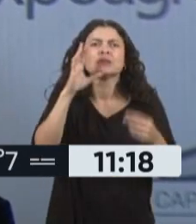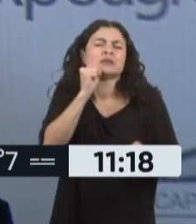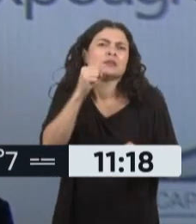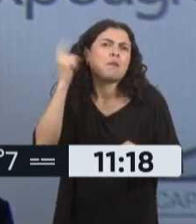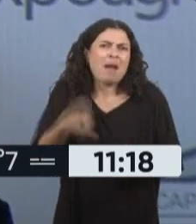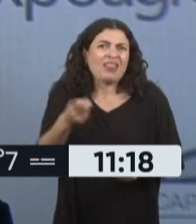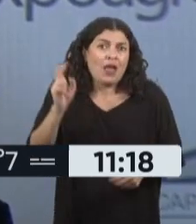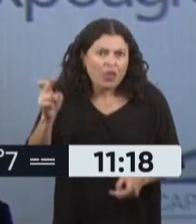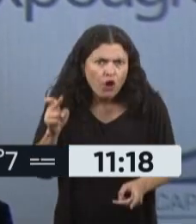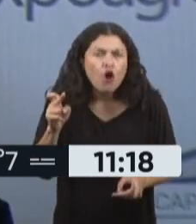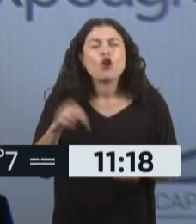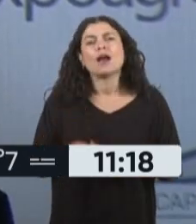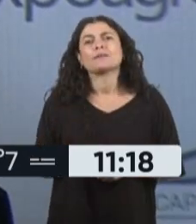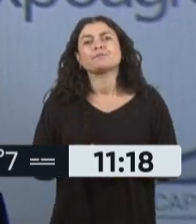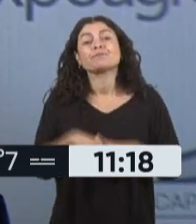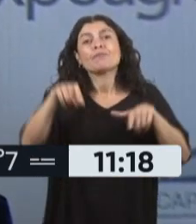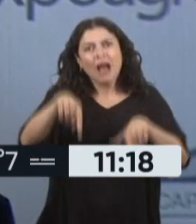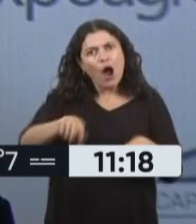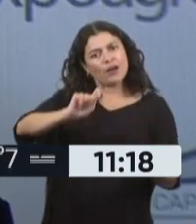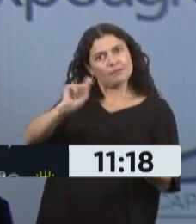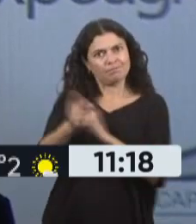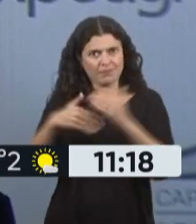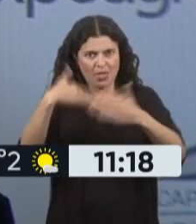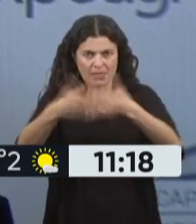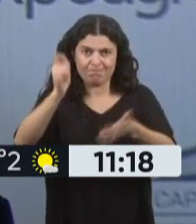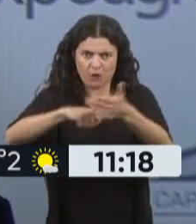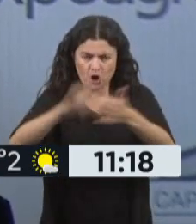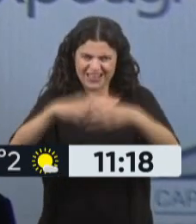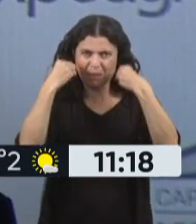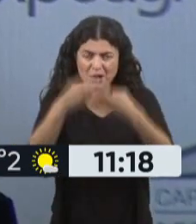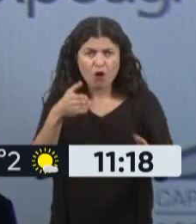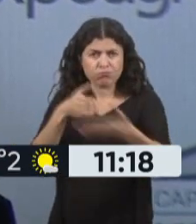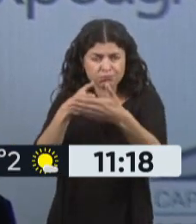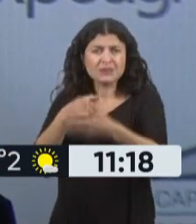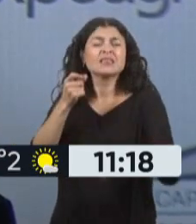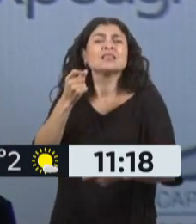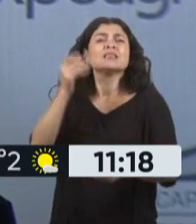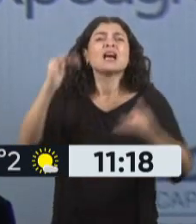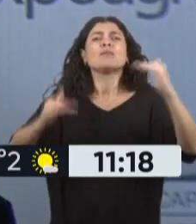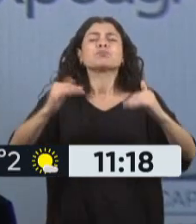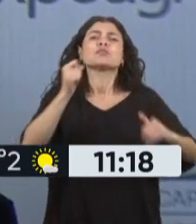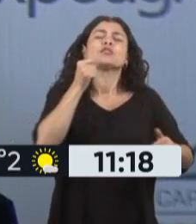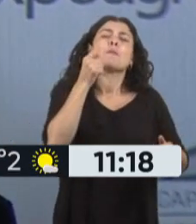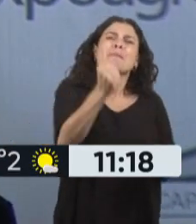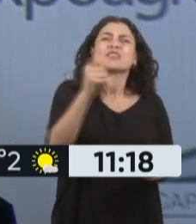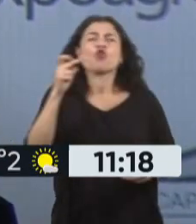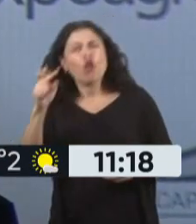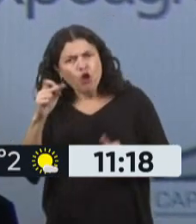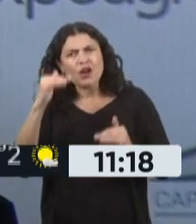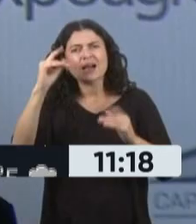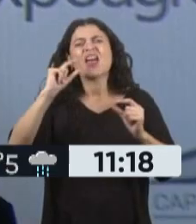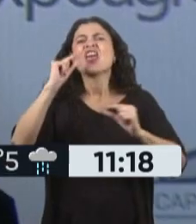su producción a un dólar bajísimo. Hoy la misma brecha se encuentra rondando el 15% con un régimen especial